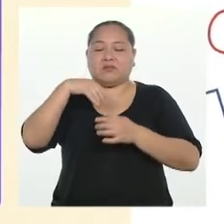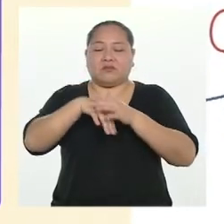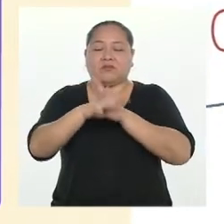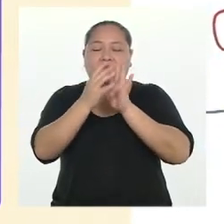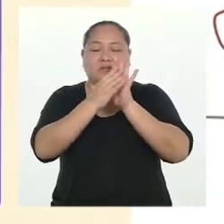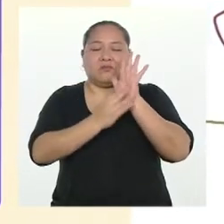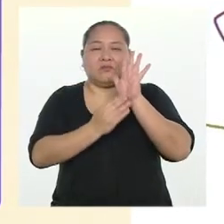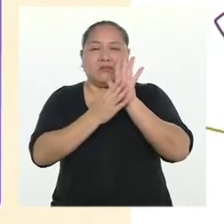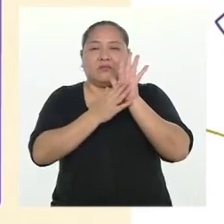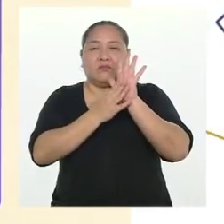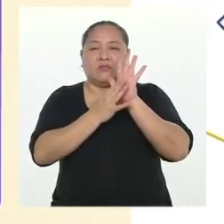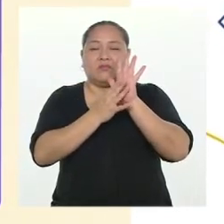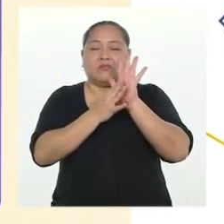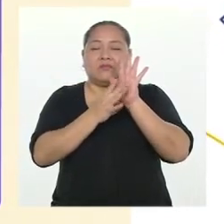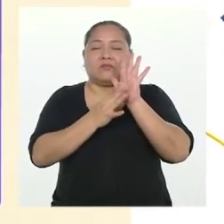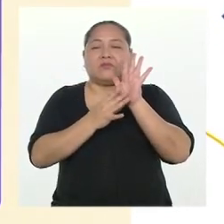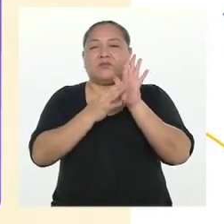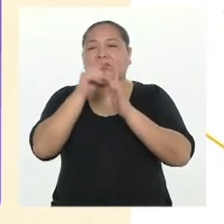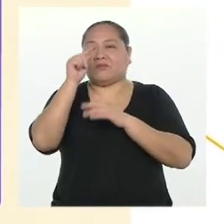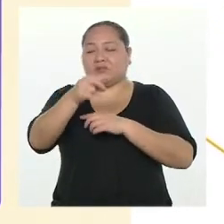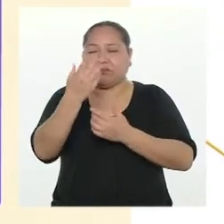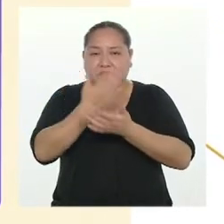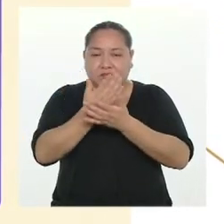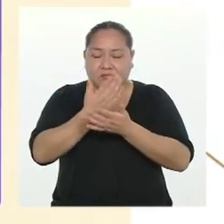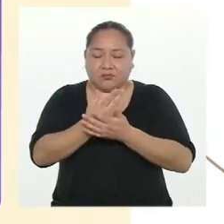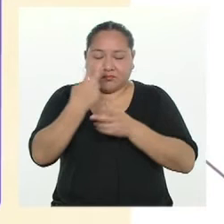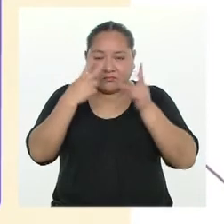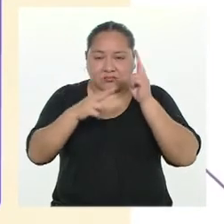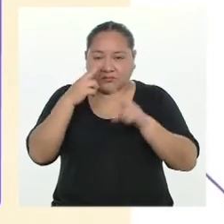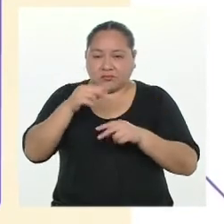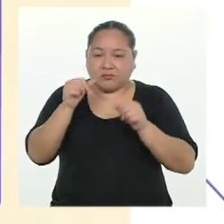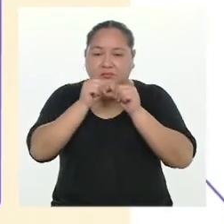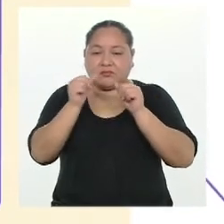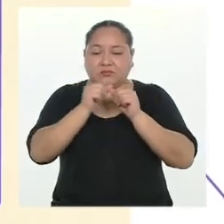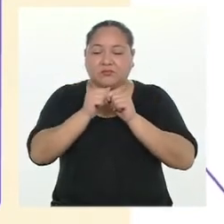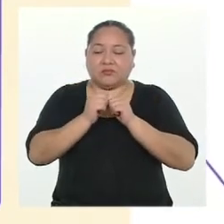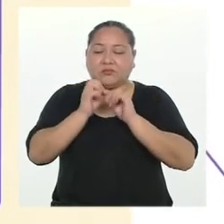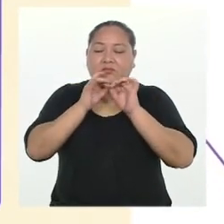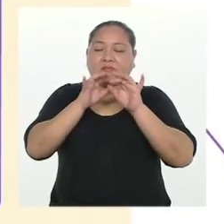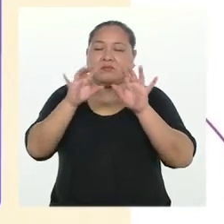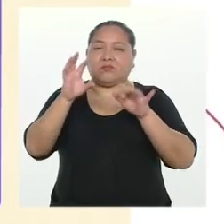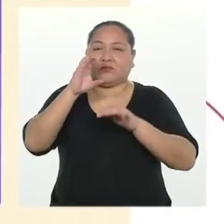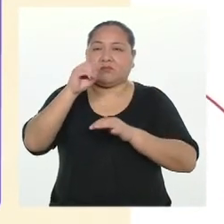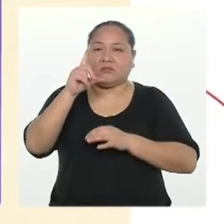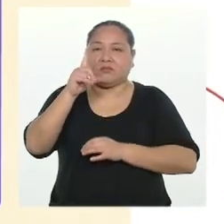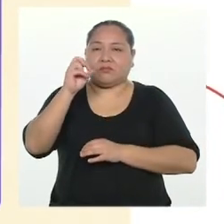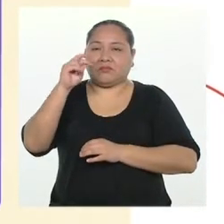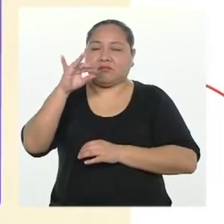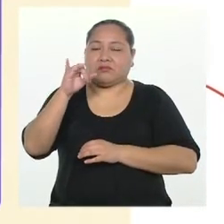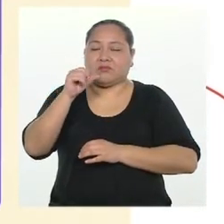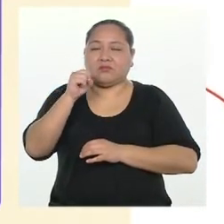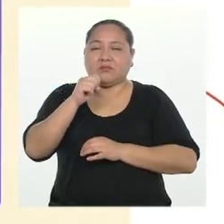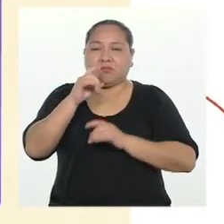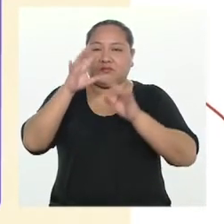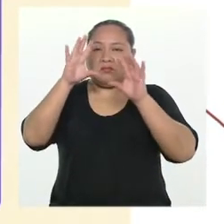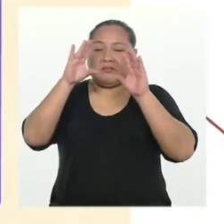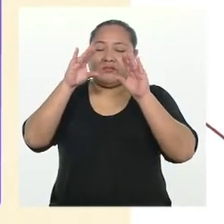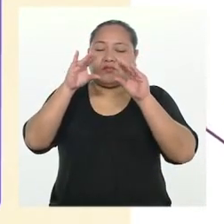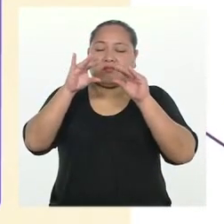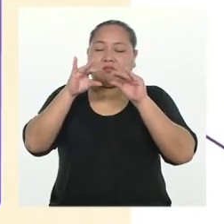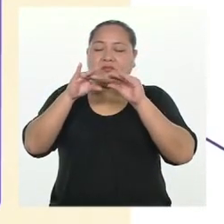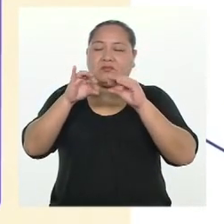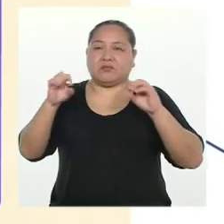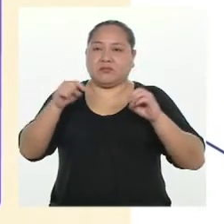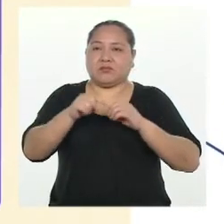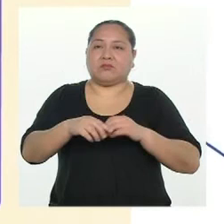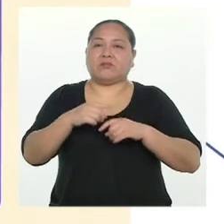manos y esto se corrobora al observar que el número de colonias bacterianas disminuye según se han